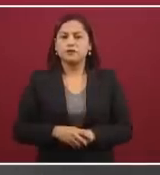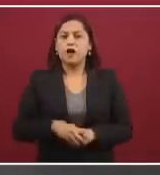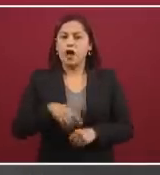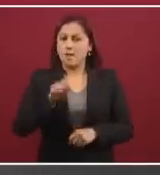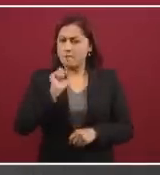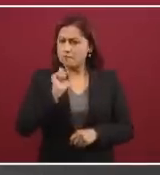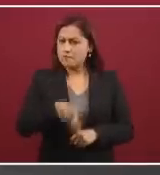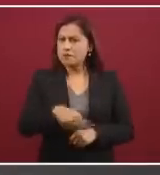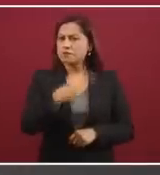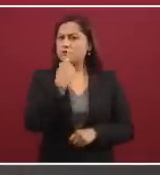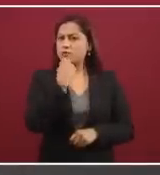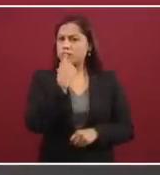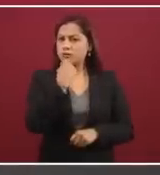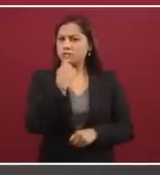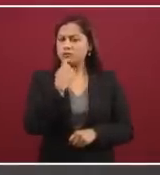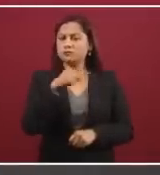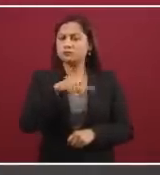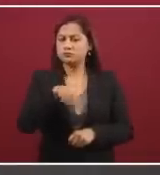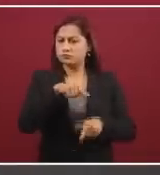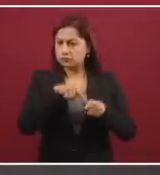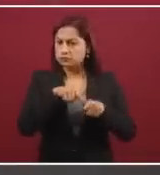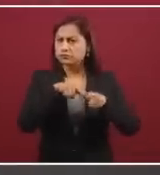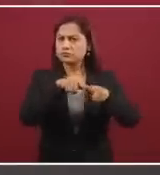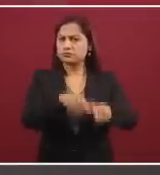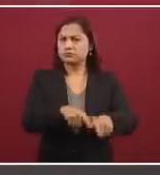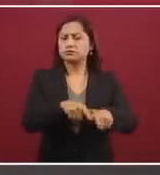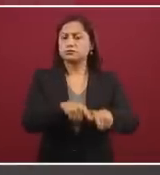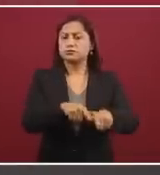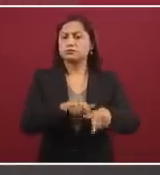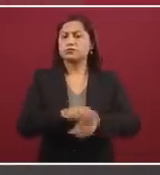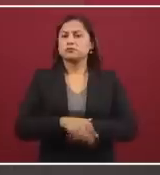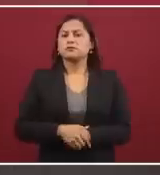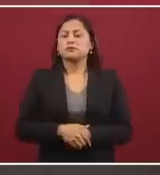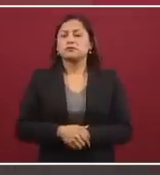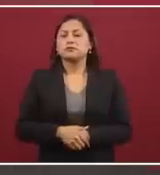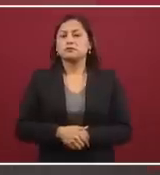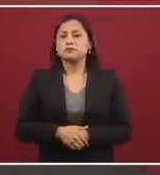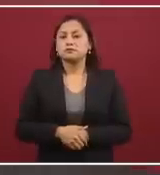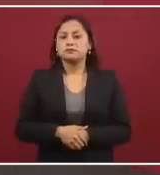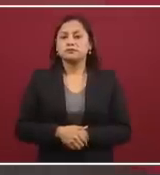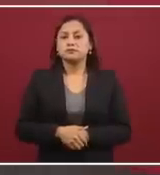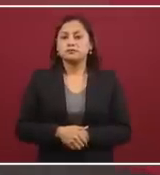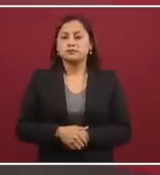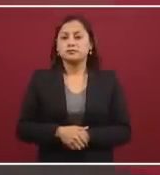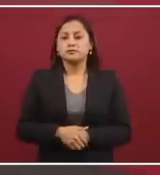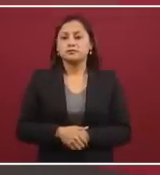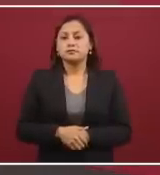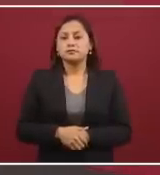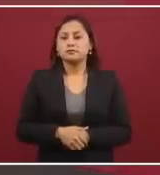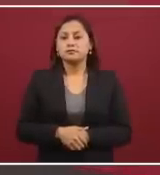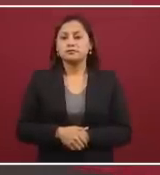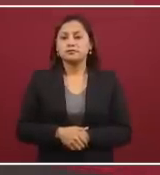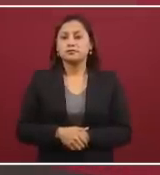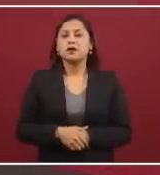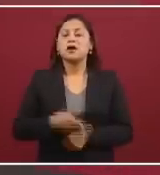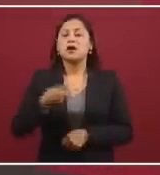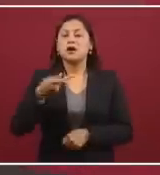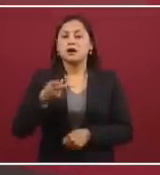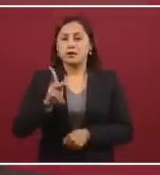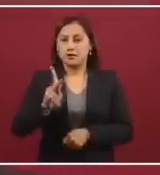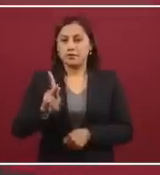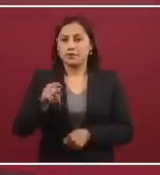lo que tenemos que procurar en todo es que mejor el servicio